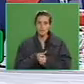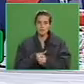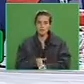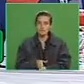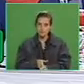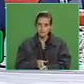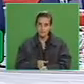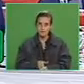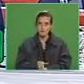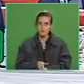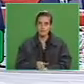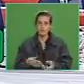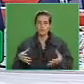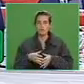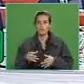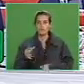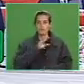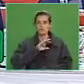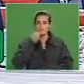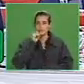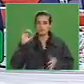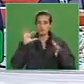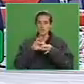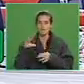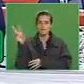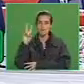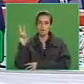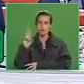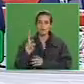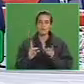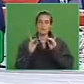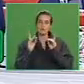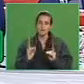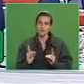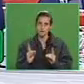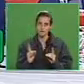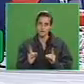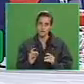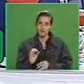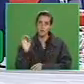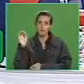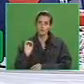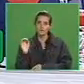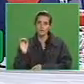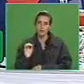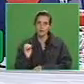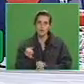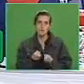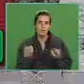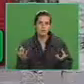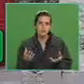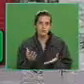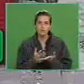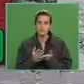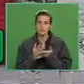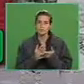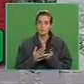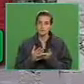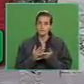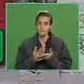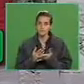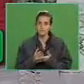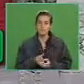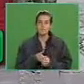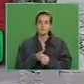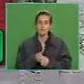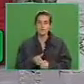dirigente y militante del Partido Socialista Unido de Venezuela es dedicar un porcentaje, habría que determinar cuándo, al estudio, a la formación,